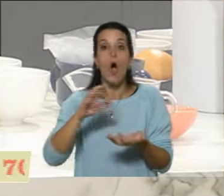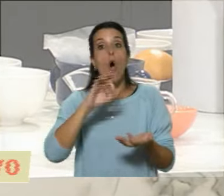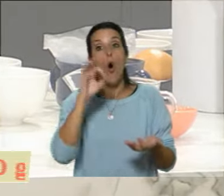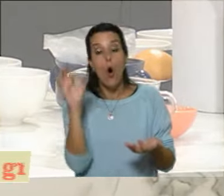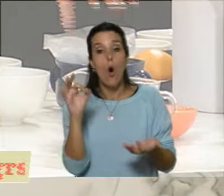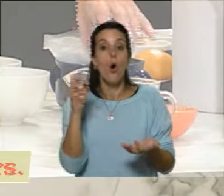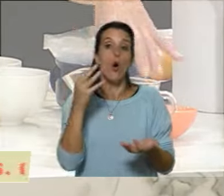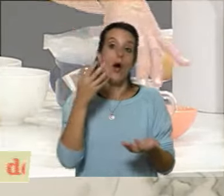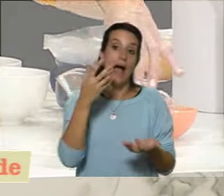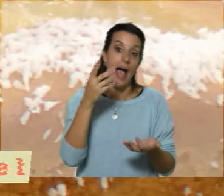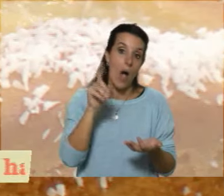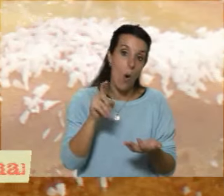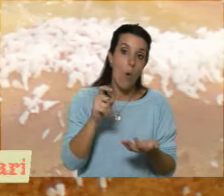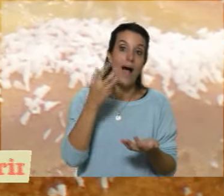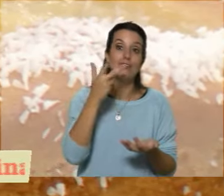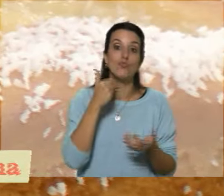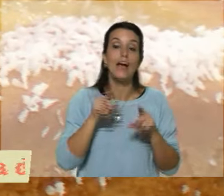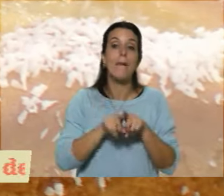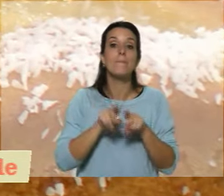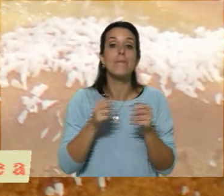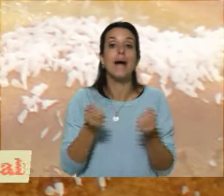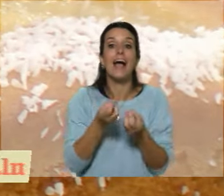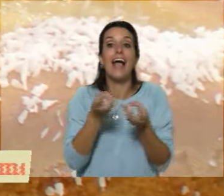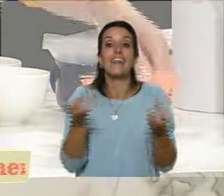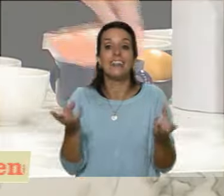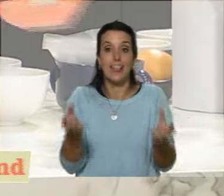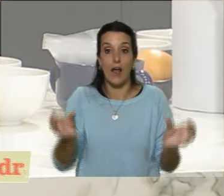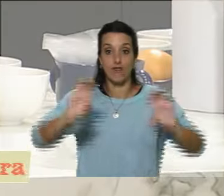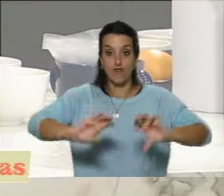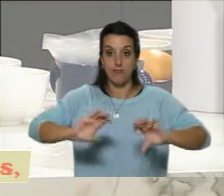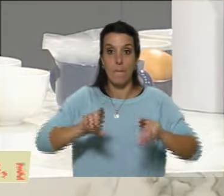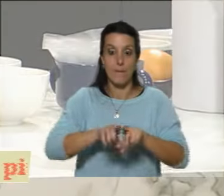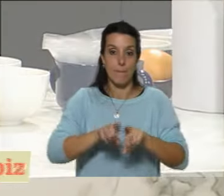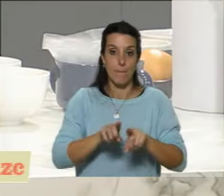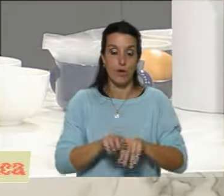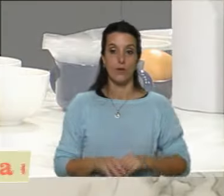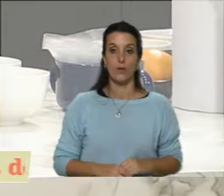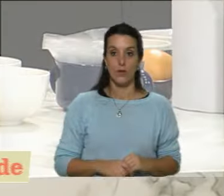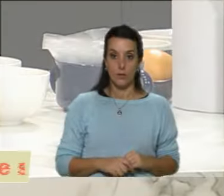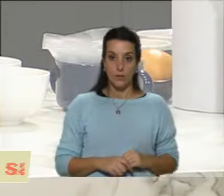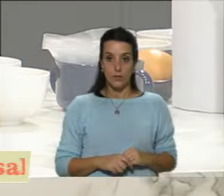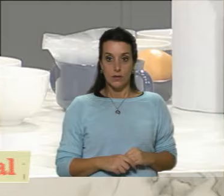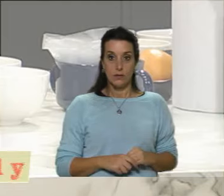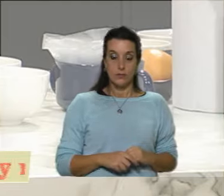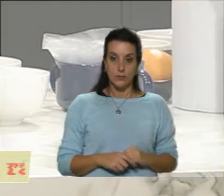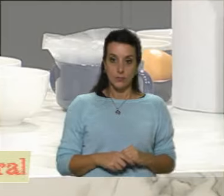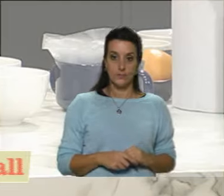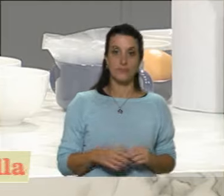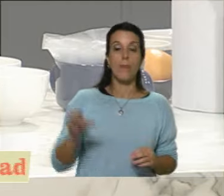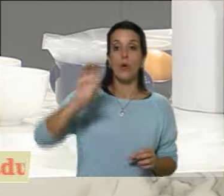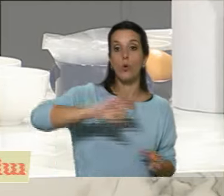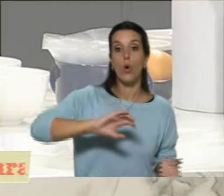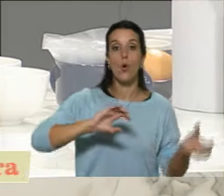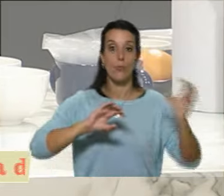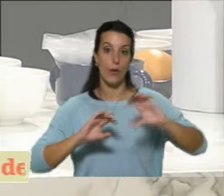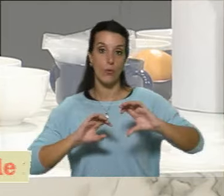haces un almíbar con igual cantidad de agua que de azúcar. Perfecto. ¿Ah? Lo ponemos acá, lo ponemos acá. Va uno,